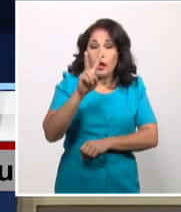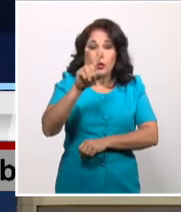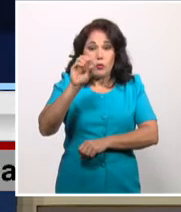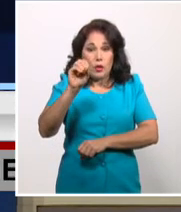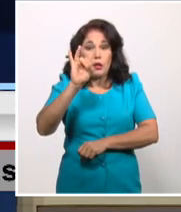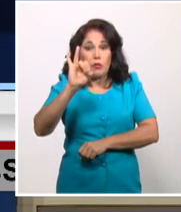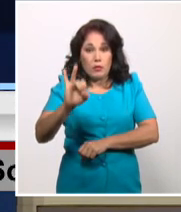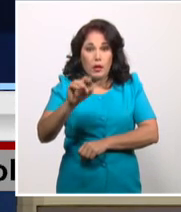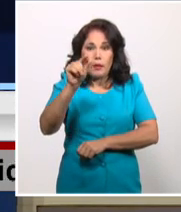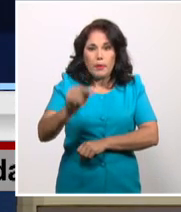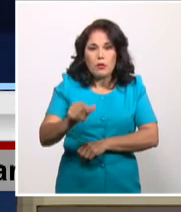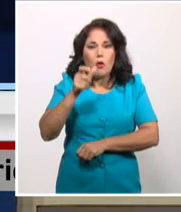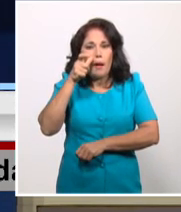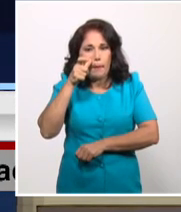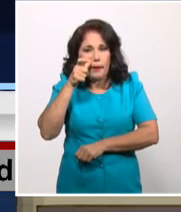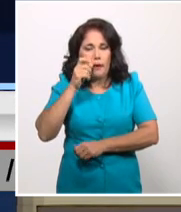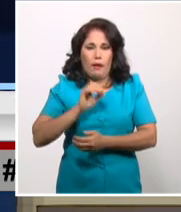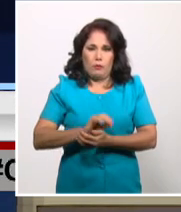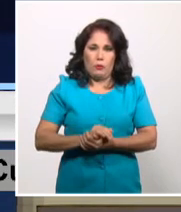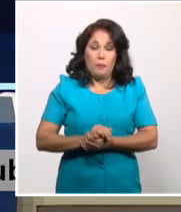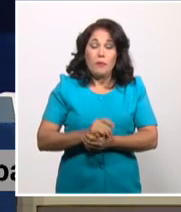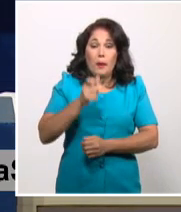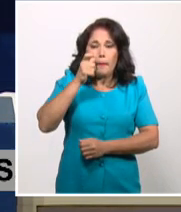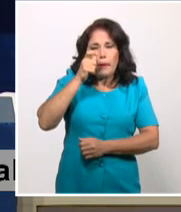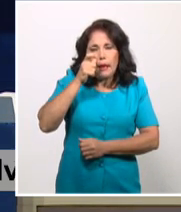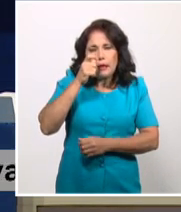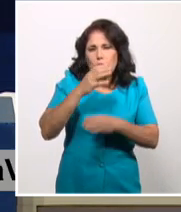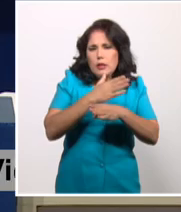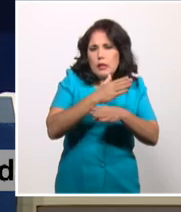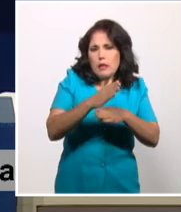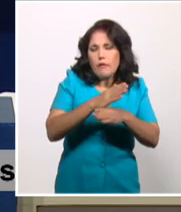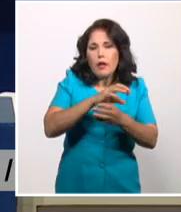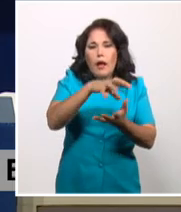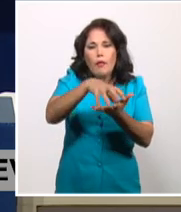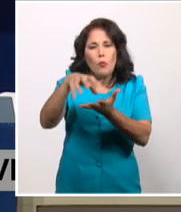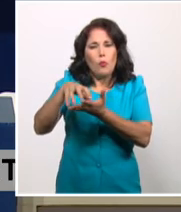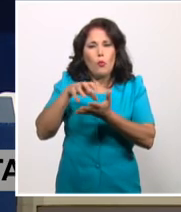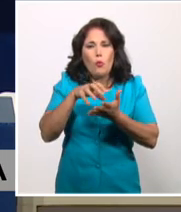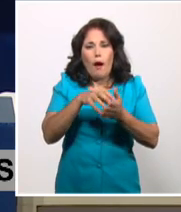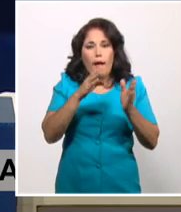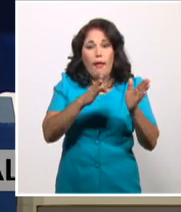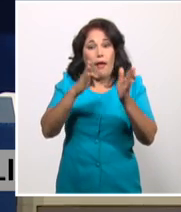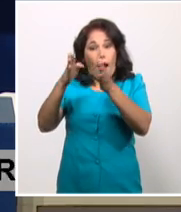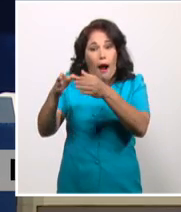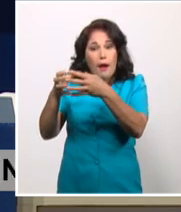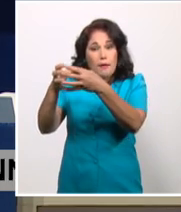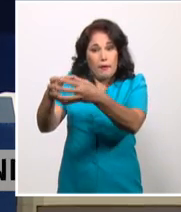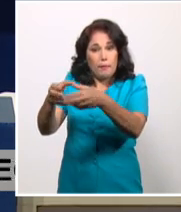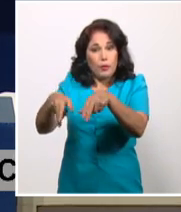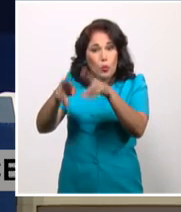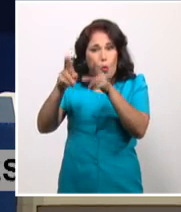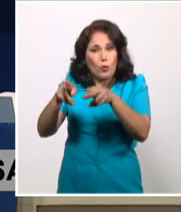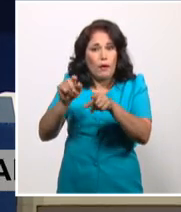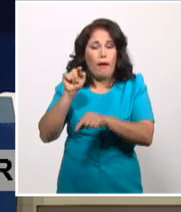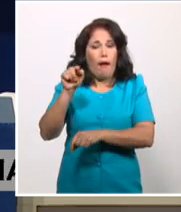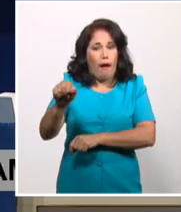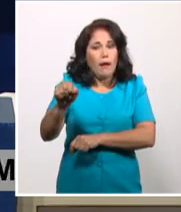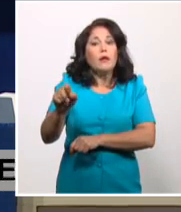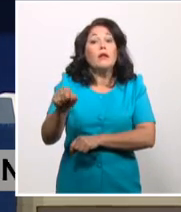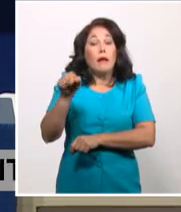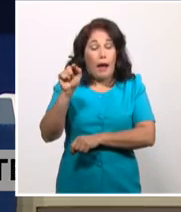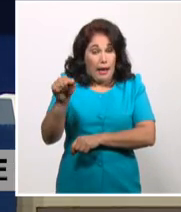están en vigilancia. En vigilancia en diferentes centros de aislamiento, donde hay